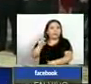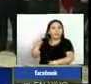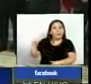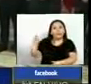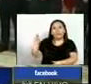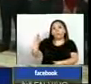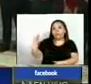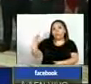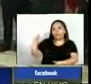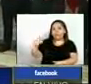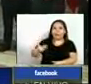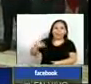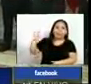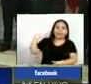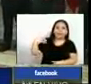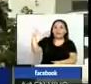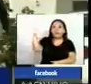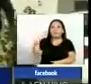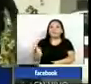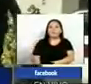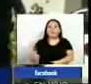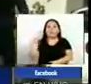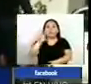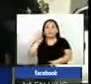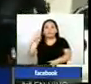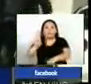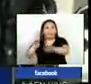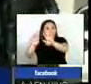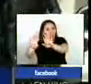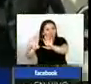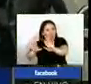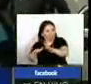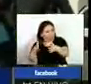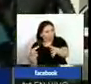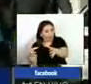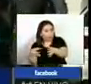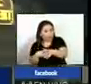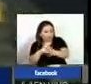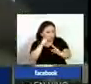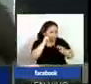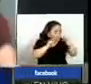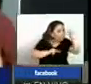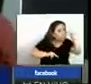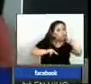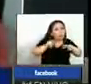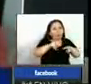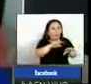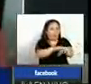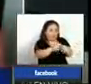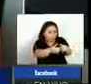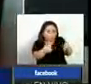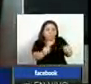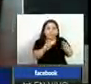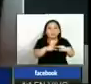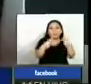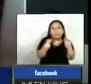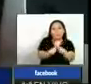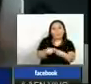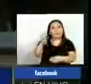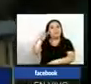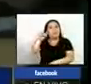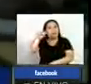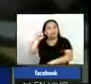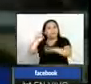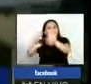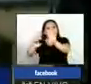iniciativa lanzada en agosto de 2019 y destinada a detener y desmantelar a la pandilla MS-13. El presidente